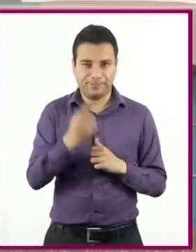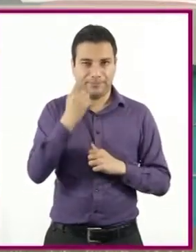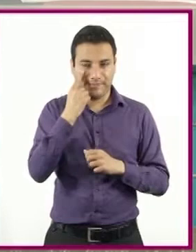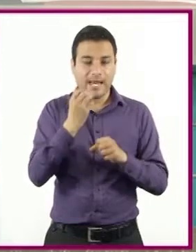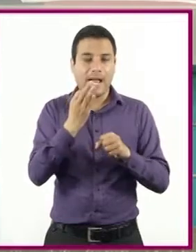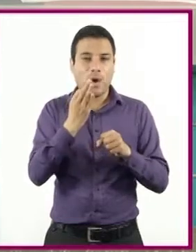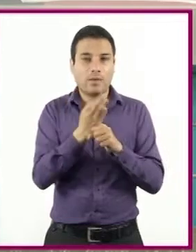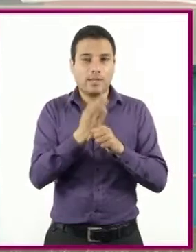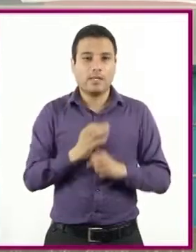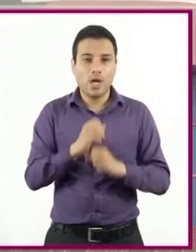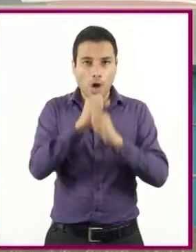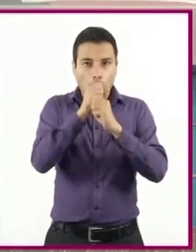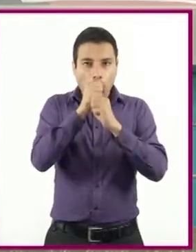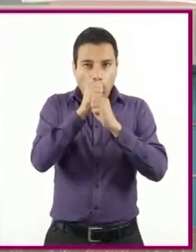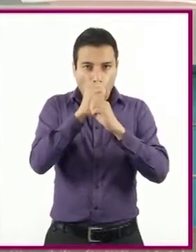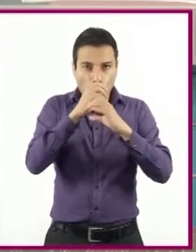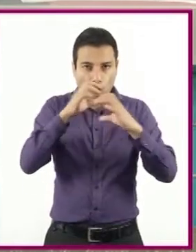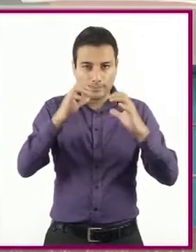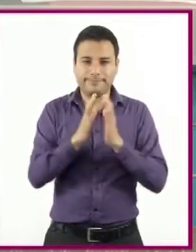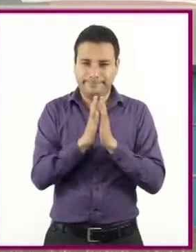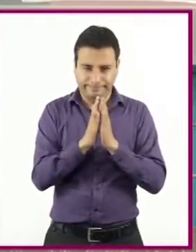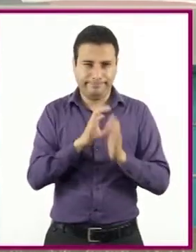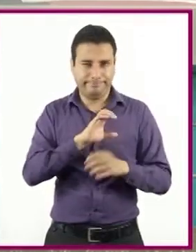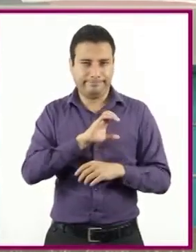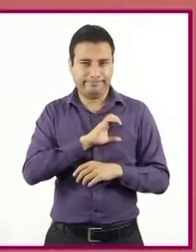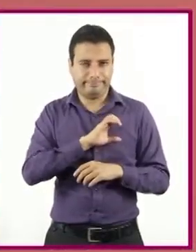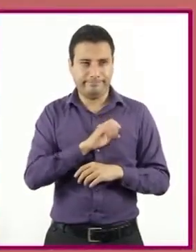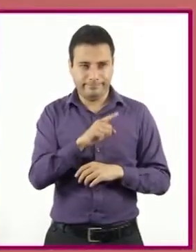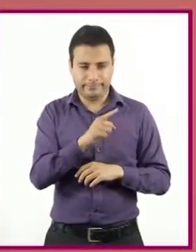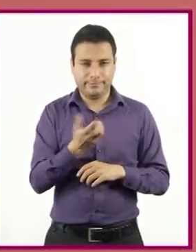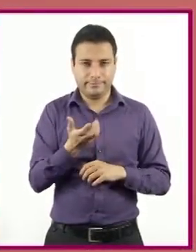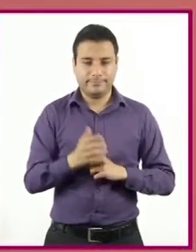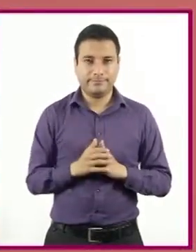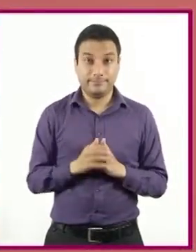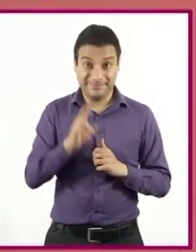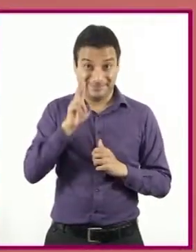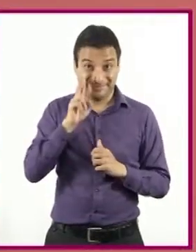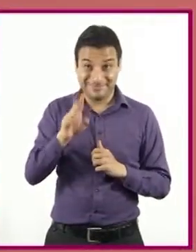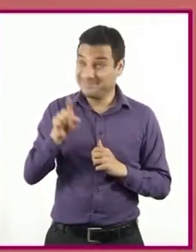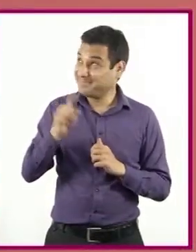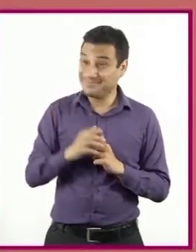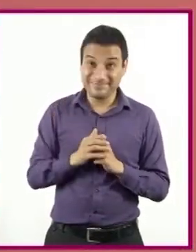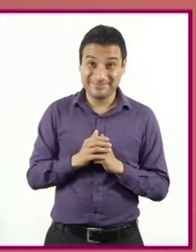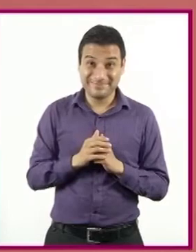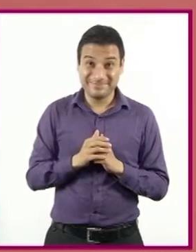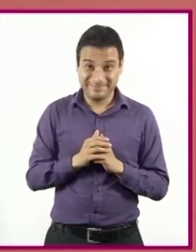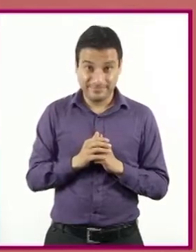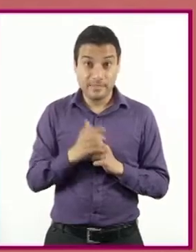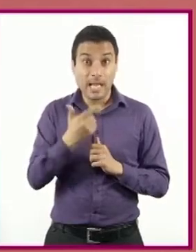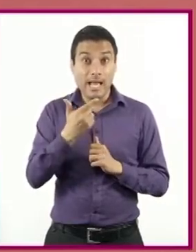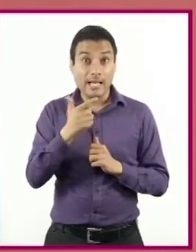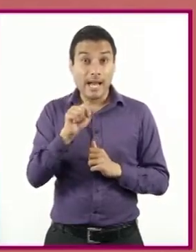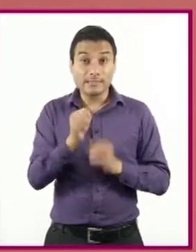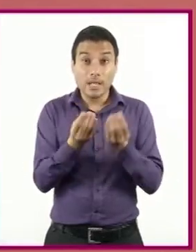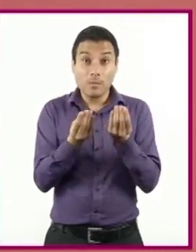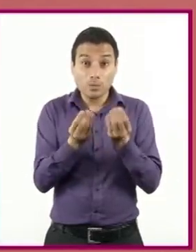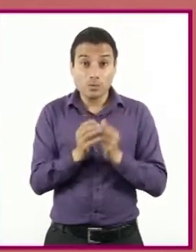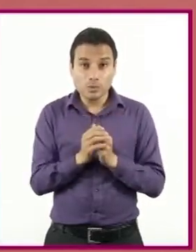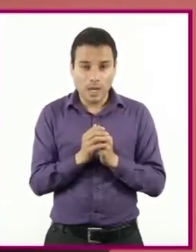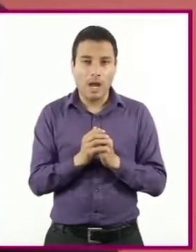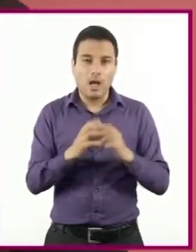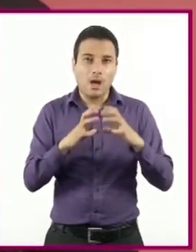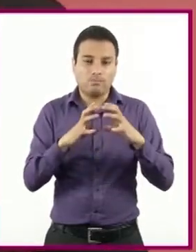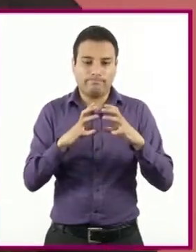globo. Por favor, maestra. Como puede verse, a mayor cantidad de gas, mayor será el